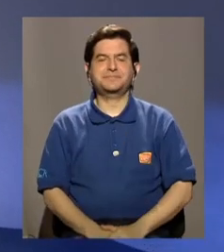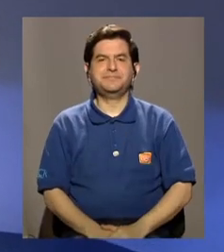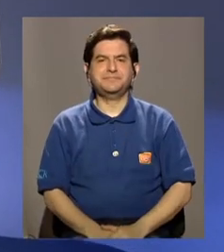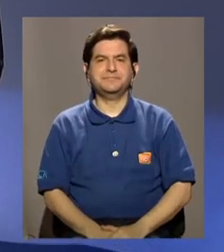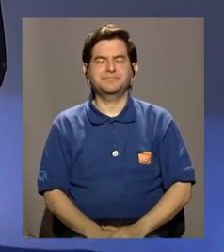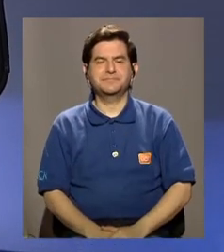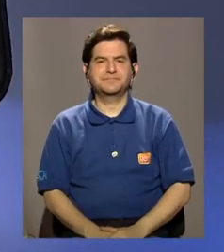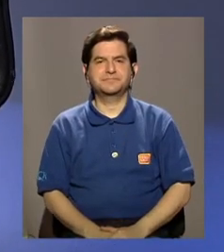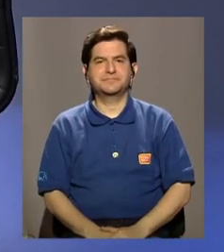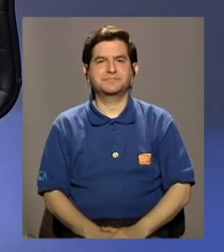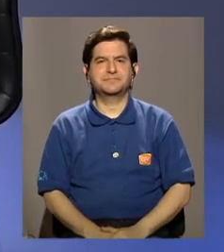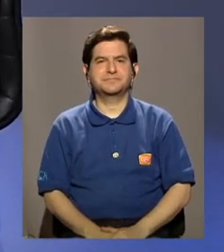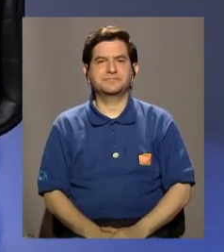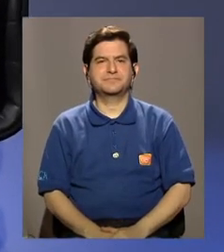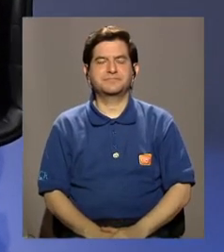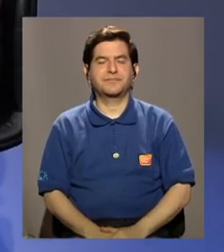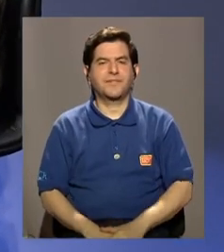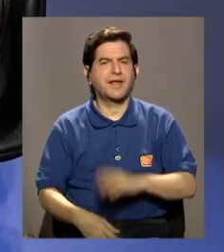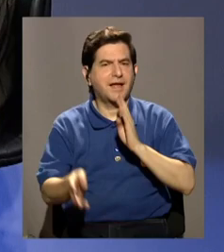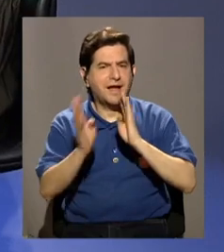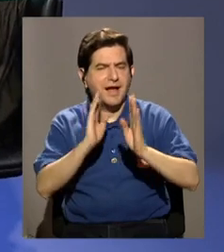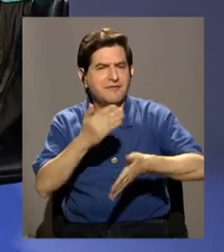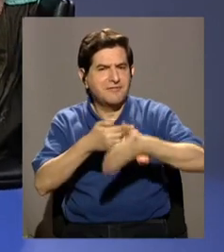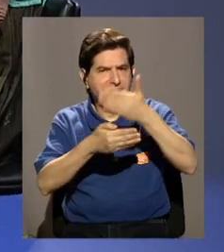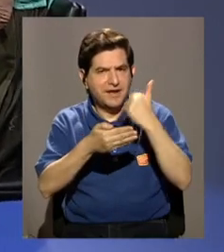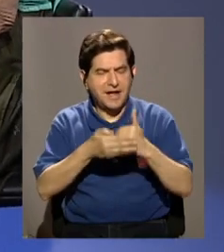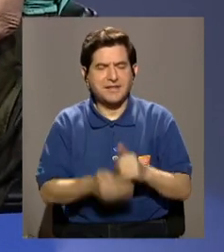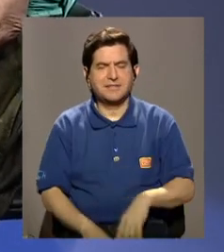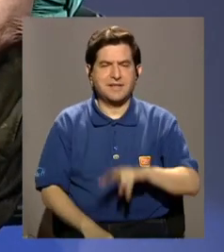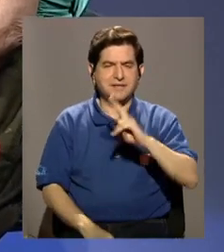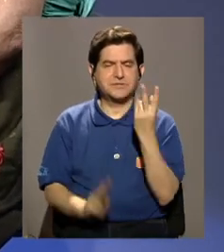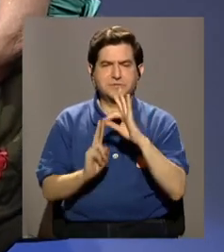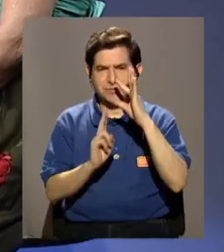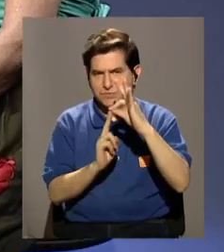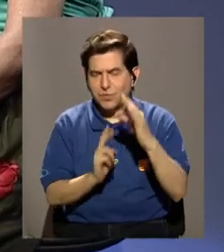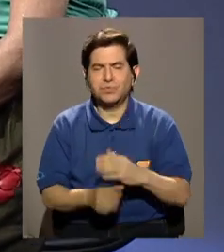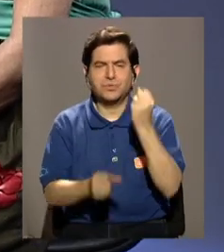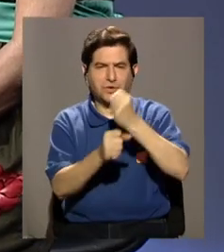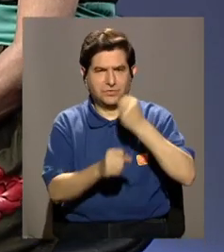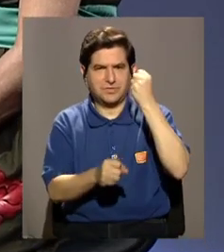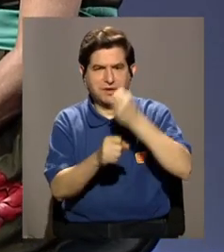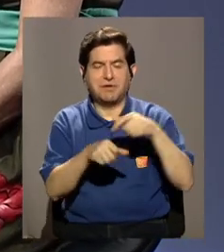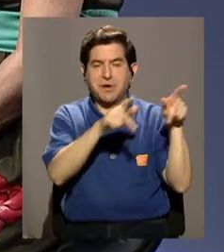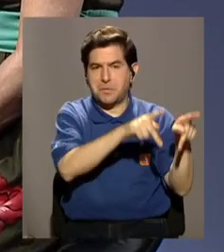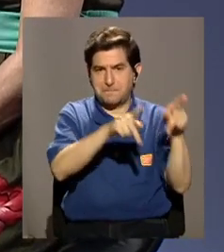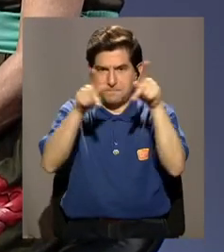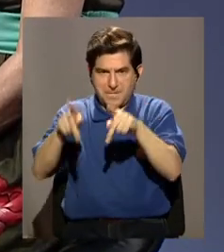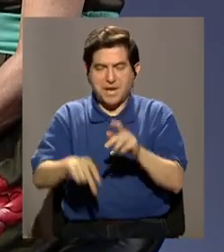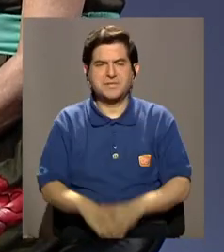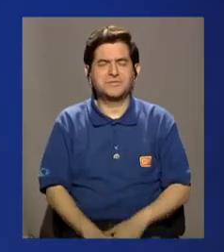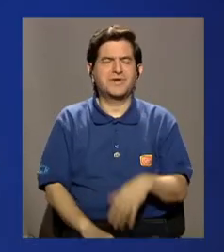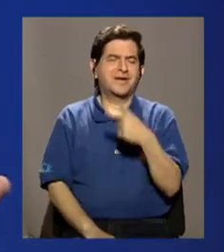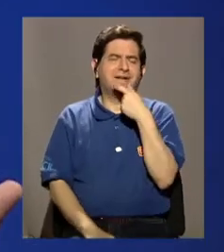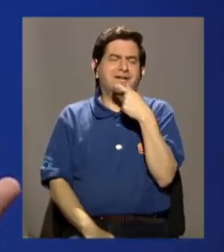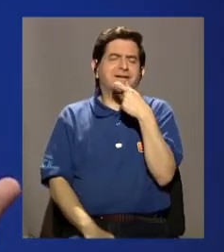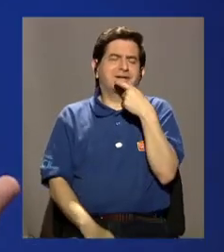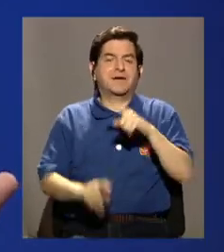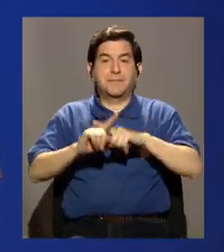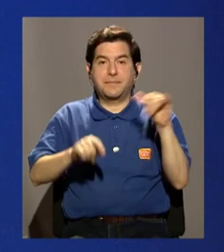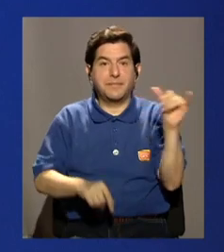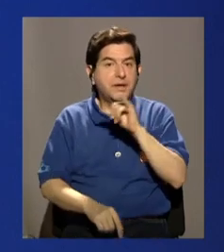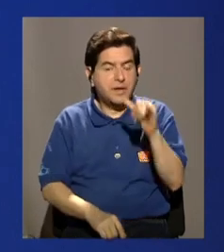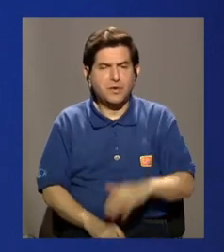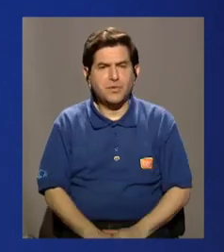andreas hablábamos de que la segunda oportunidad es una una obra en donde el público se ríe